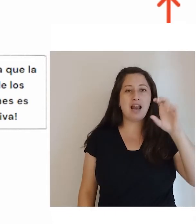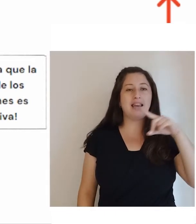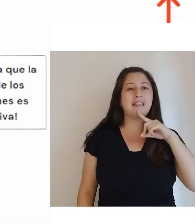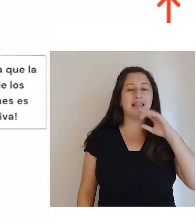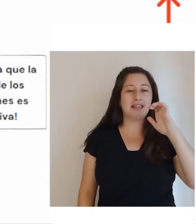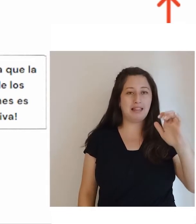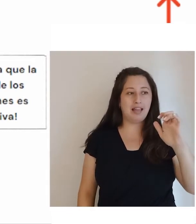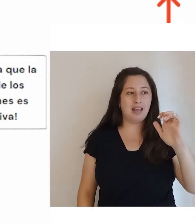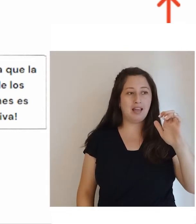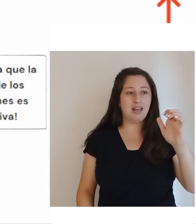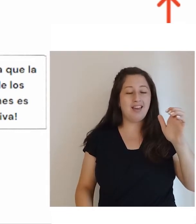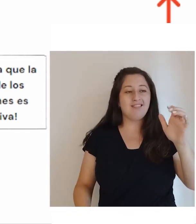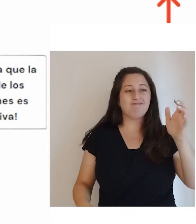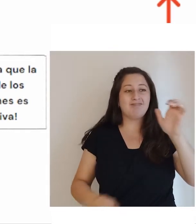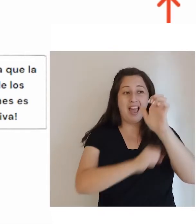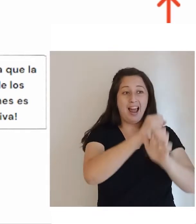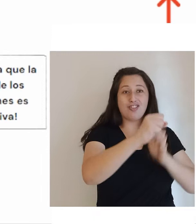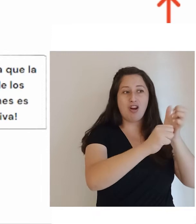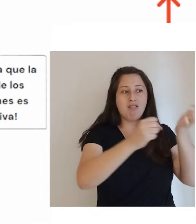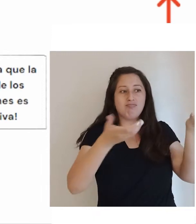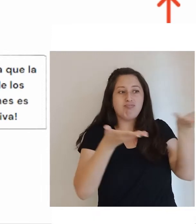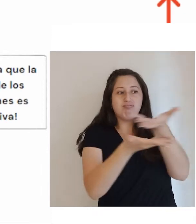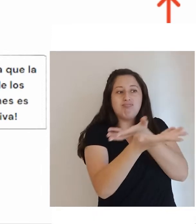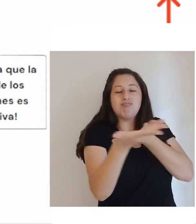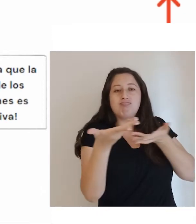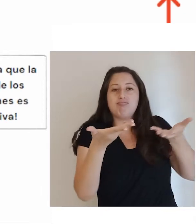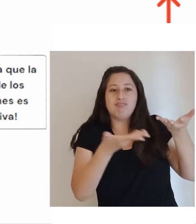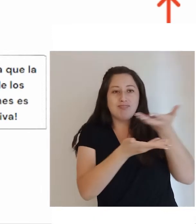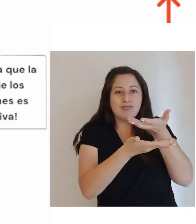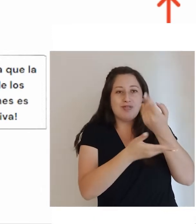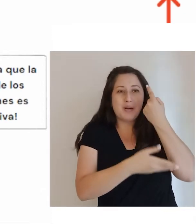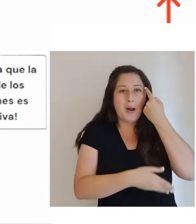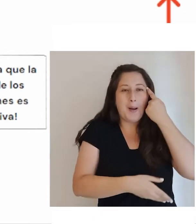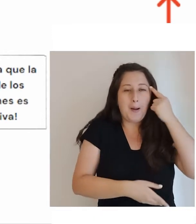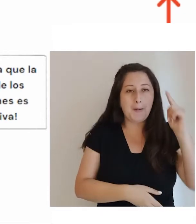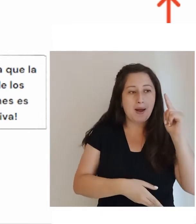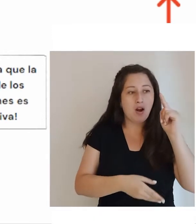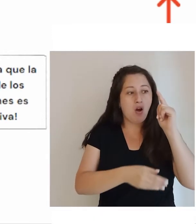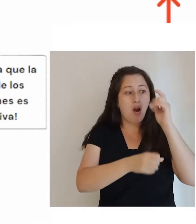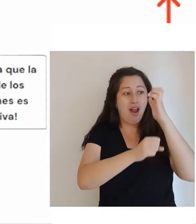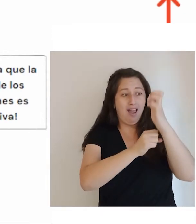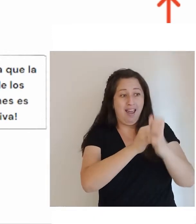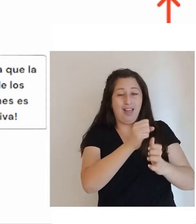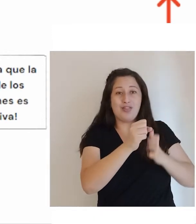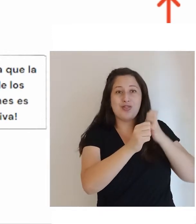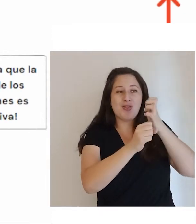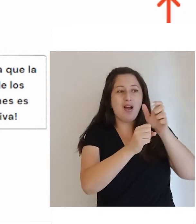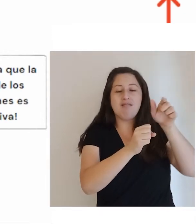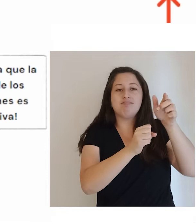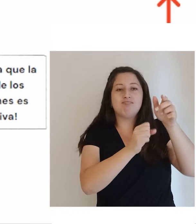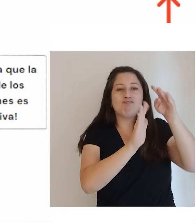ocurre, sino más bien se comparten. Pero la densidad de electrones alrededor de